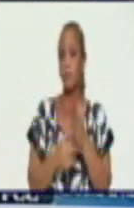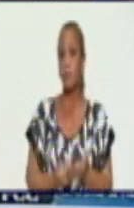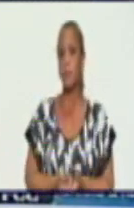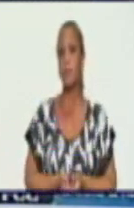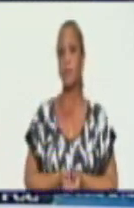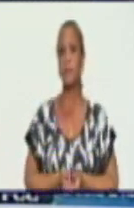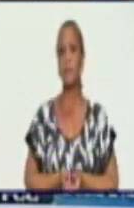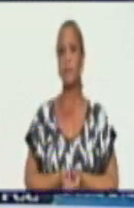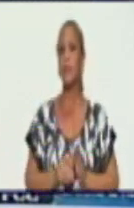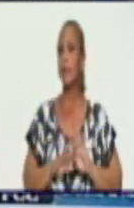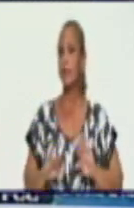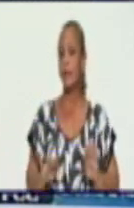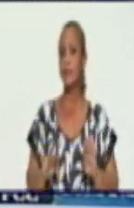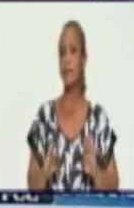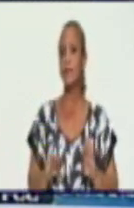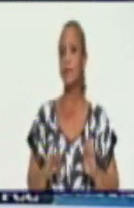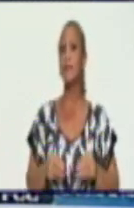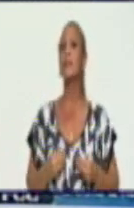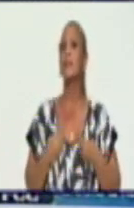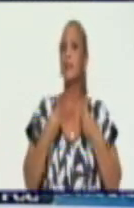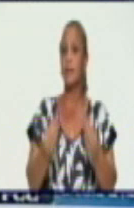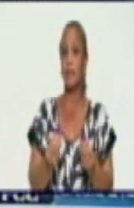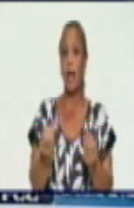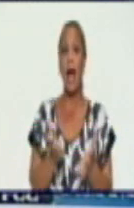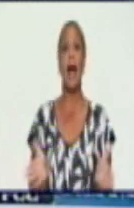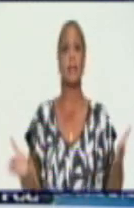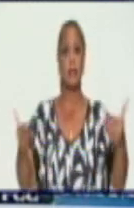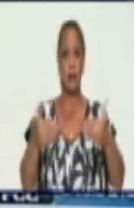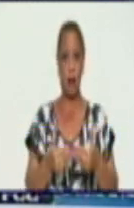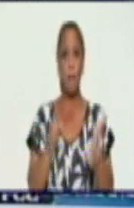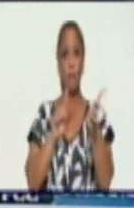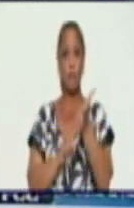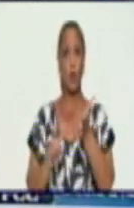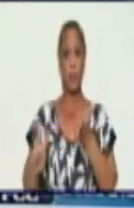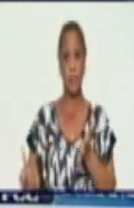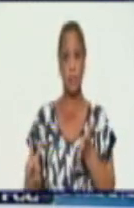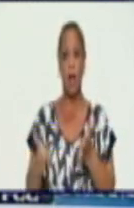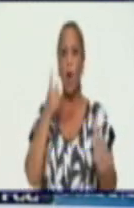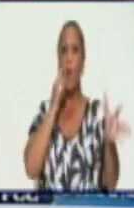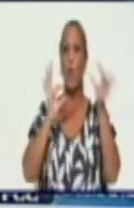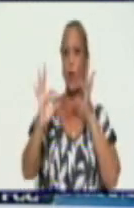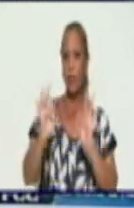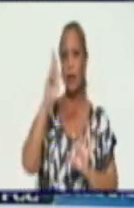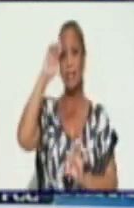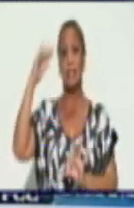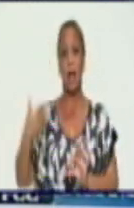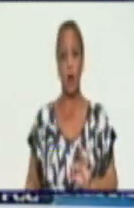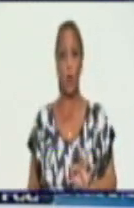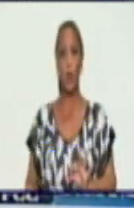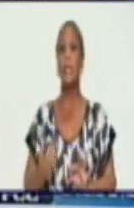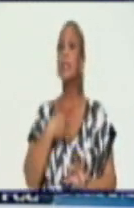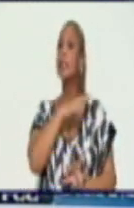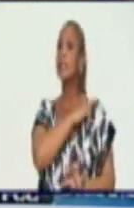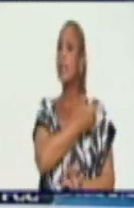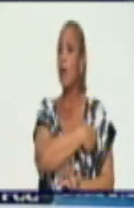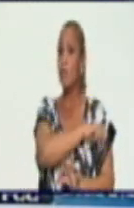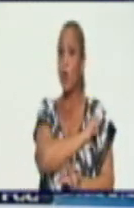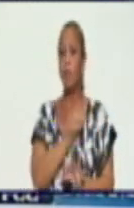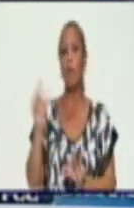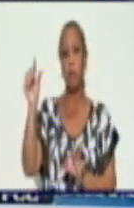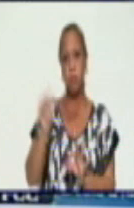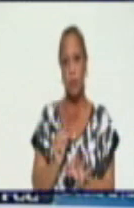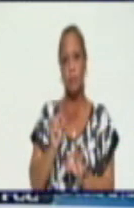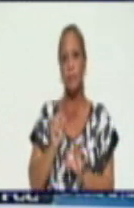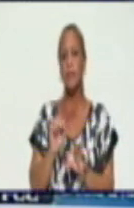están decididas a cerrar la provincia defender la salud del pueblo asegurando y reduciendo al máximo la